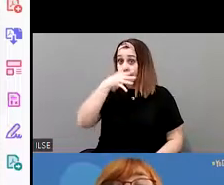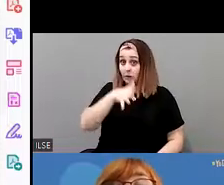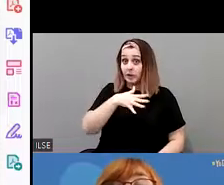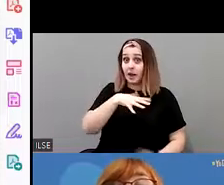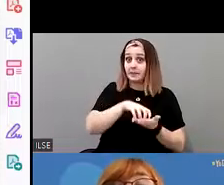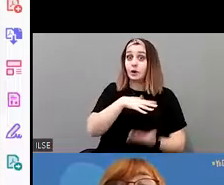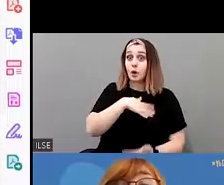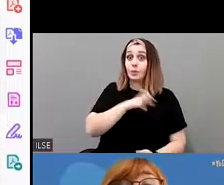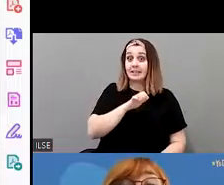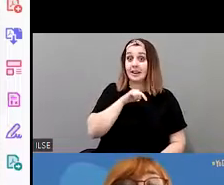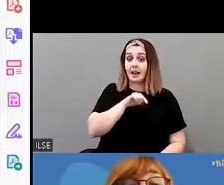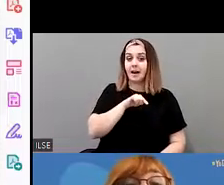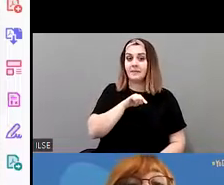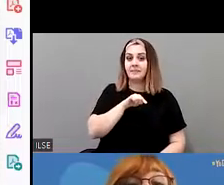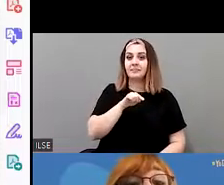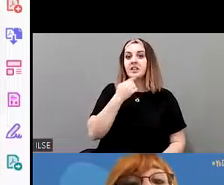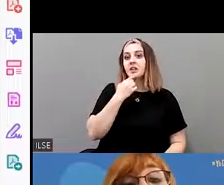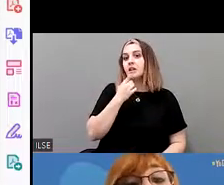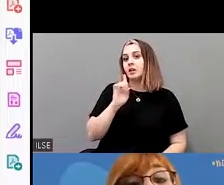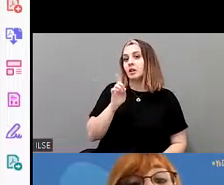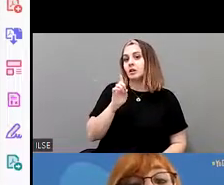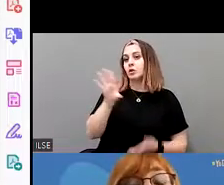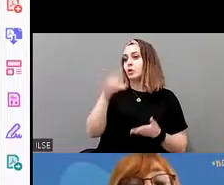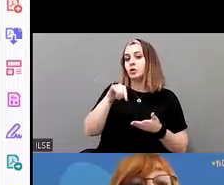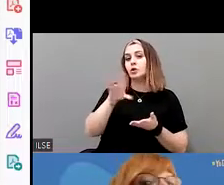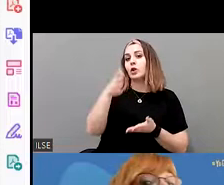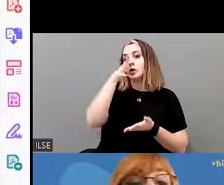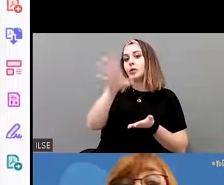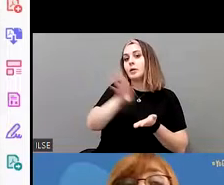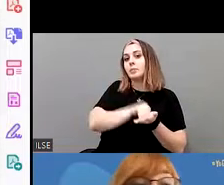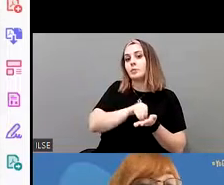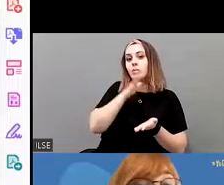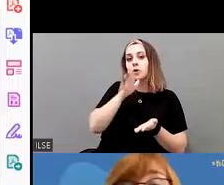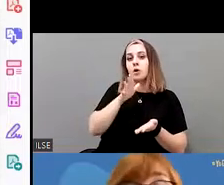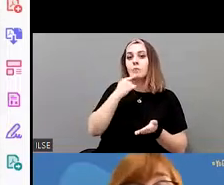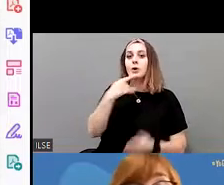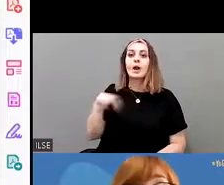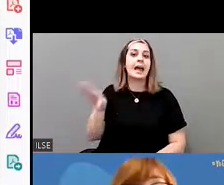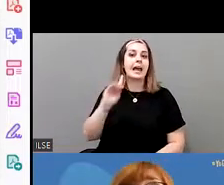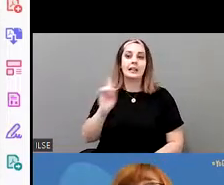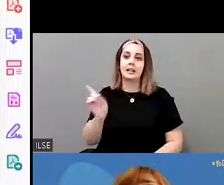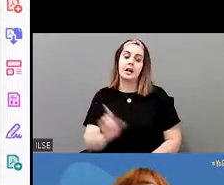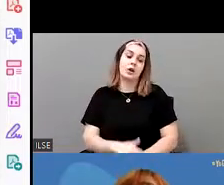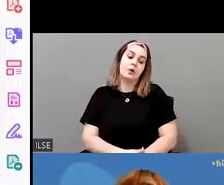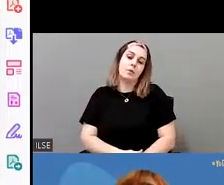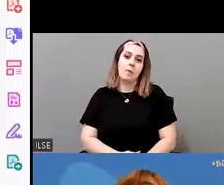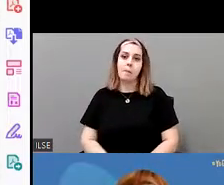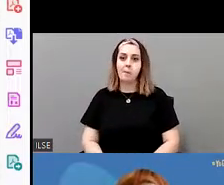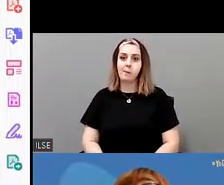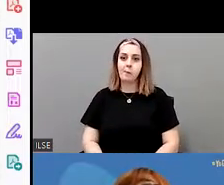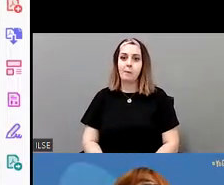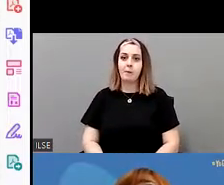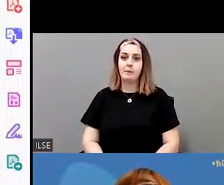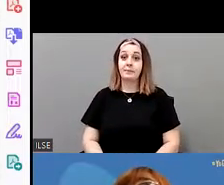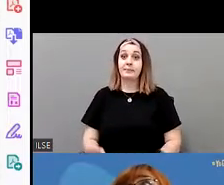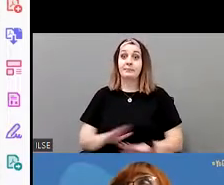comisaría, le dijeron que no tomaba nota de la denuncia porque no le entendía. Al